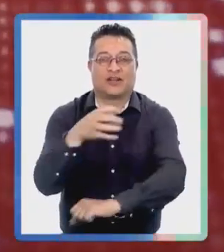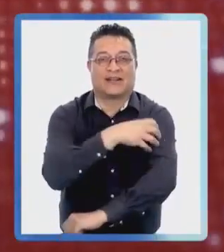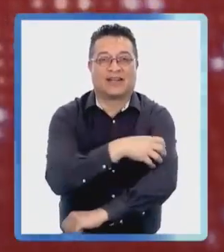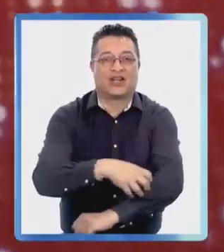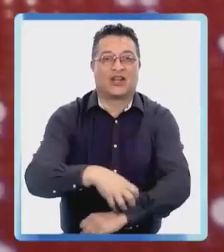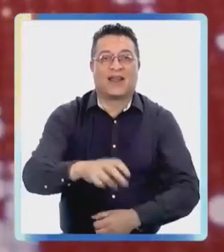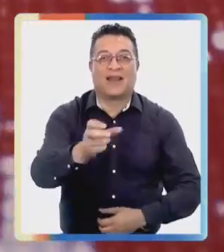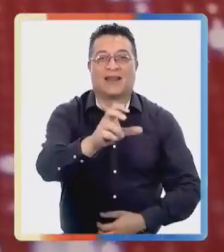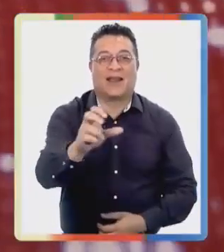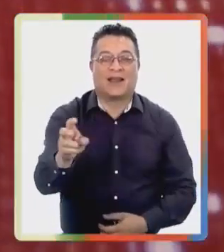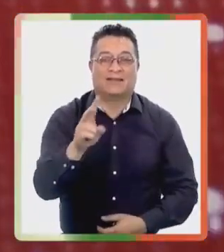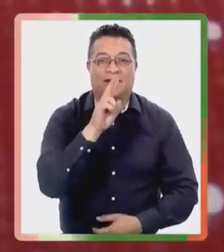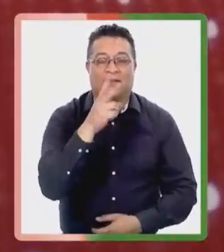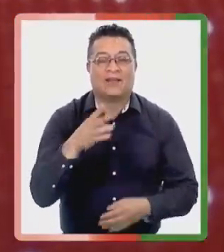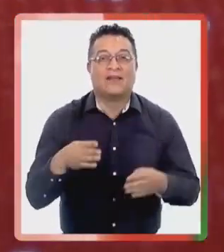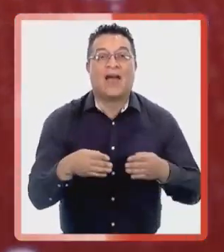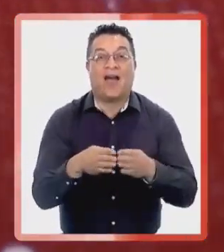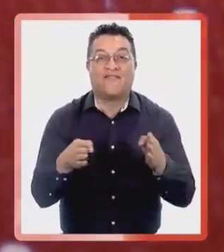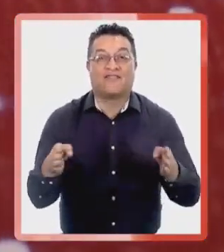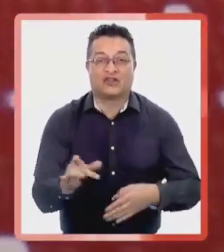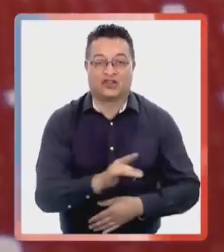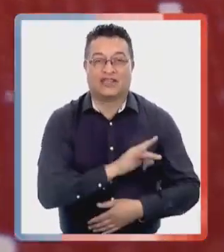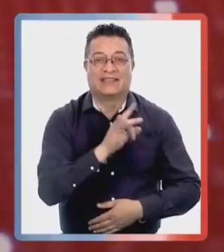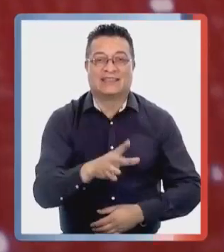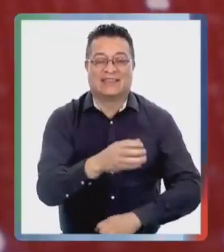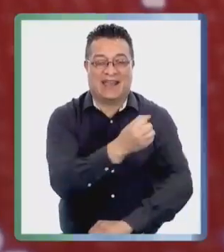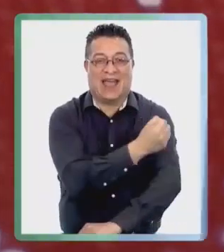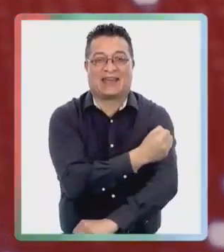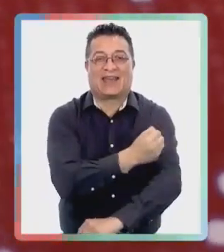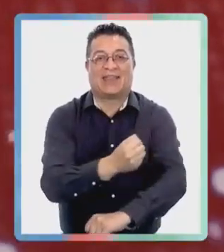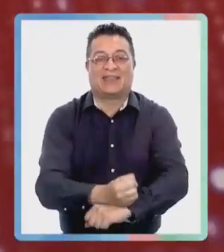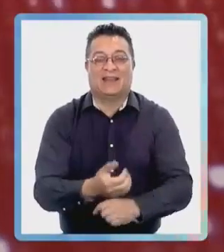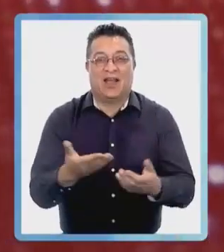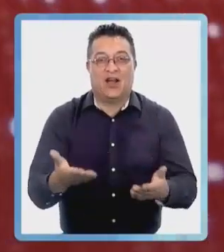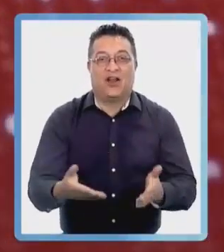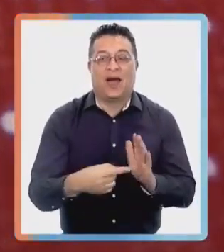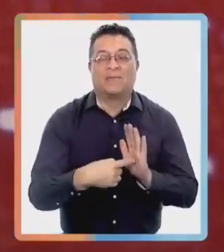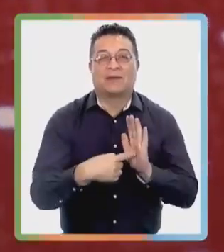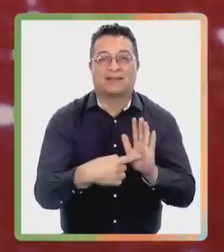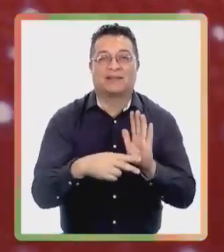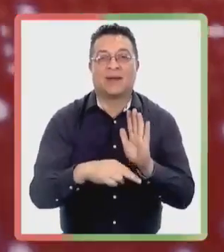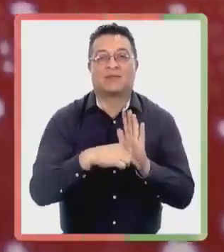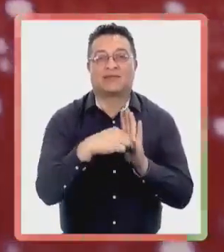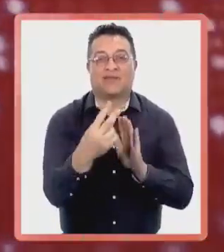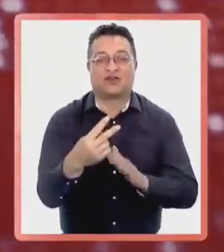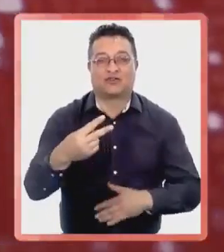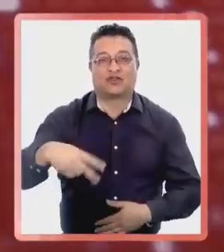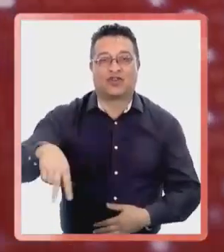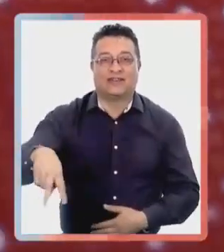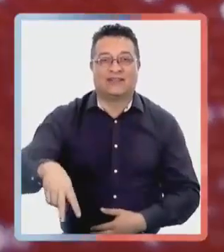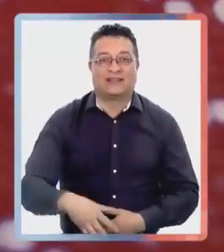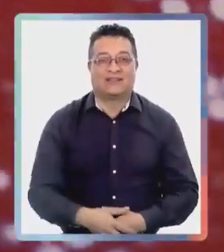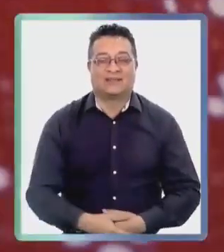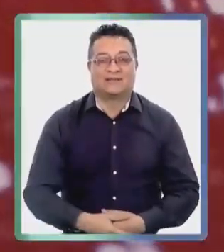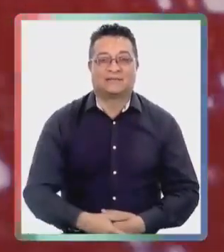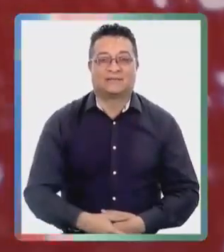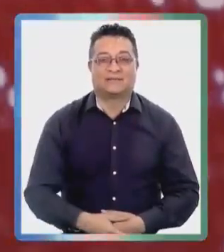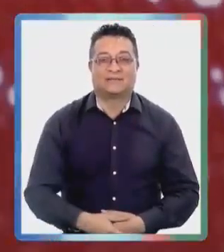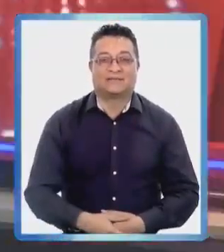Asociación Regional de Canales de Televisión de Señal Abierta de Chile, Arcatel, presenta Portavoz